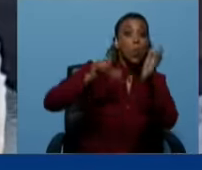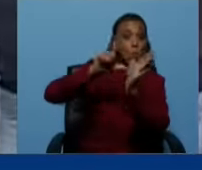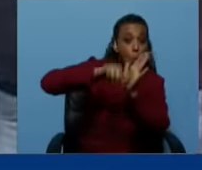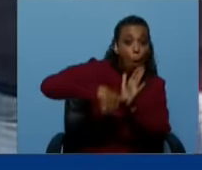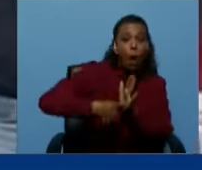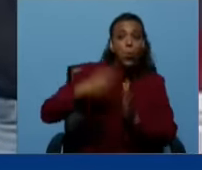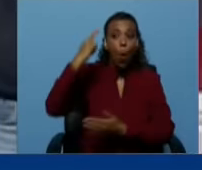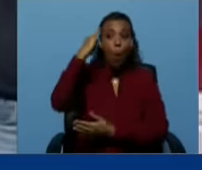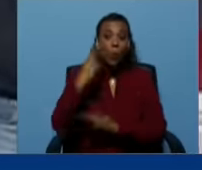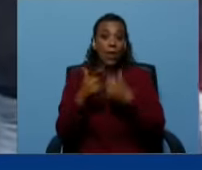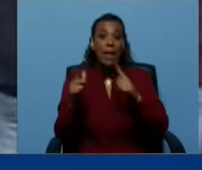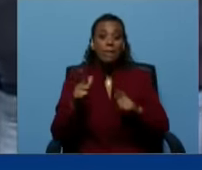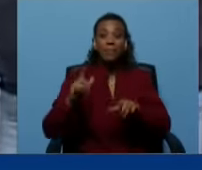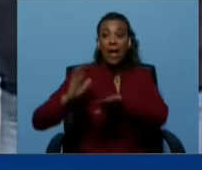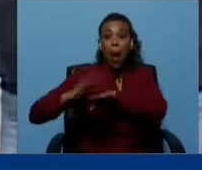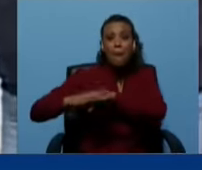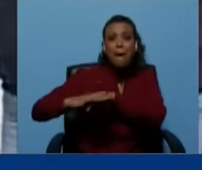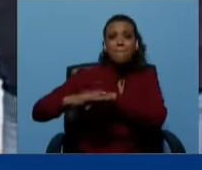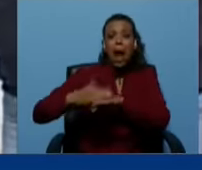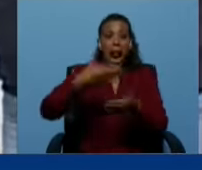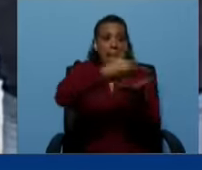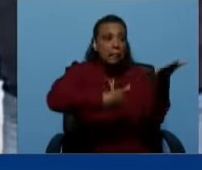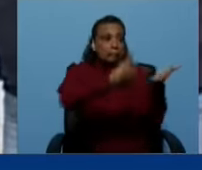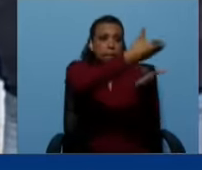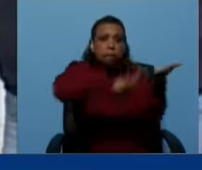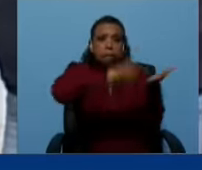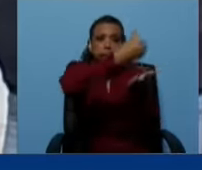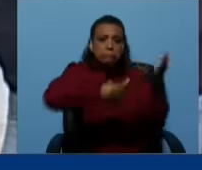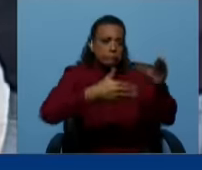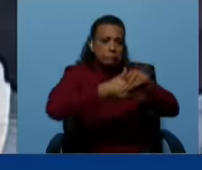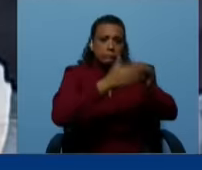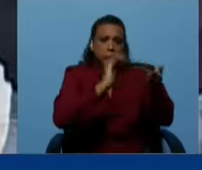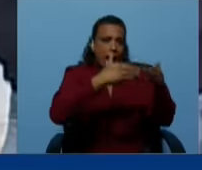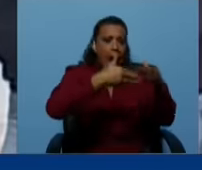Y no menos de 10 solicitudes recibió el libertador antes de llegar a Lima.